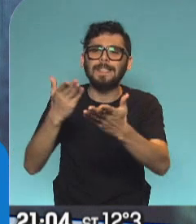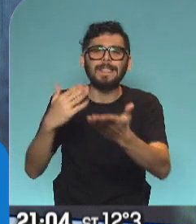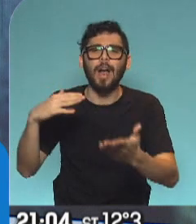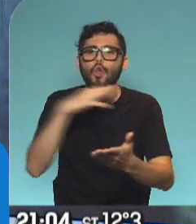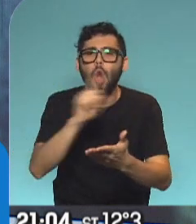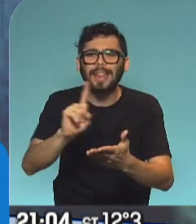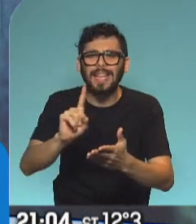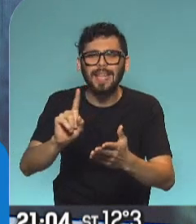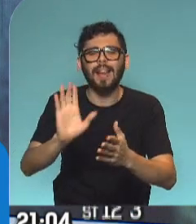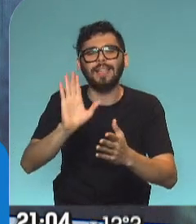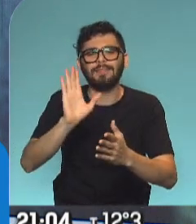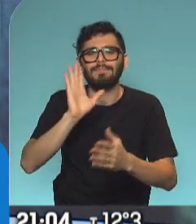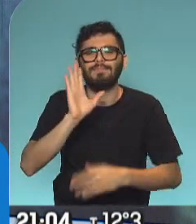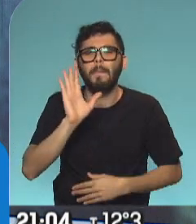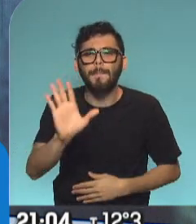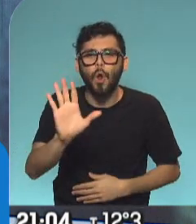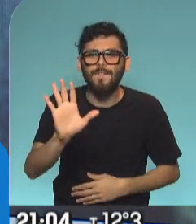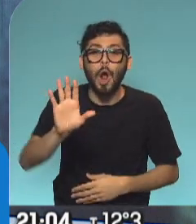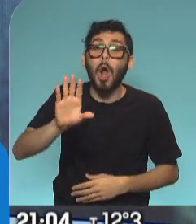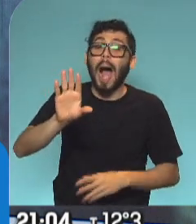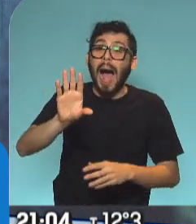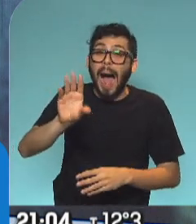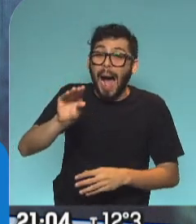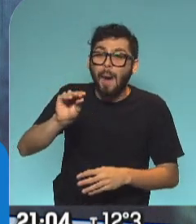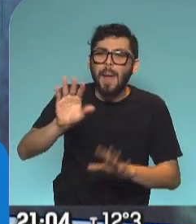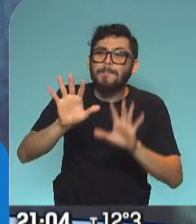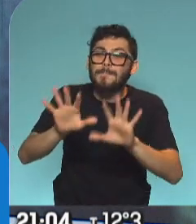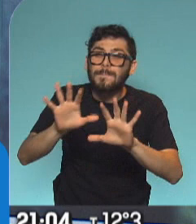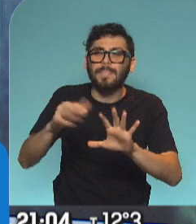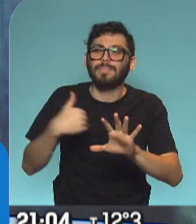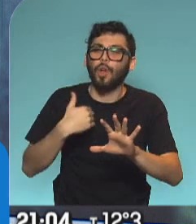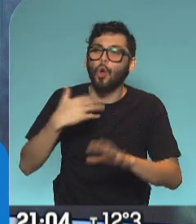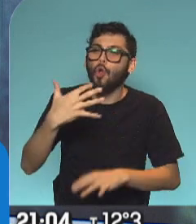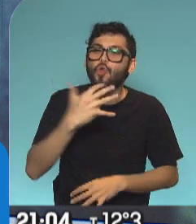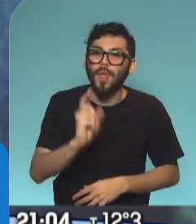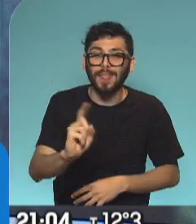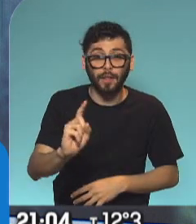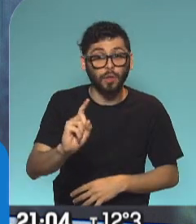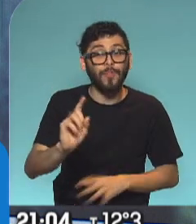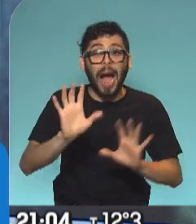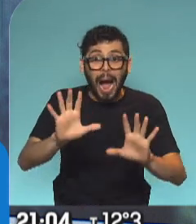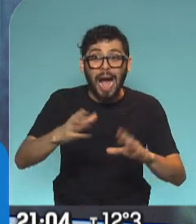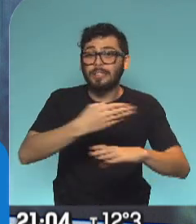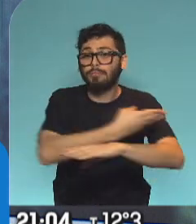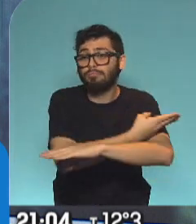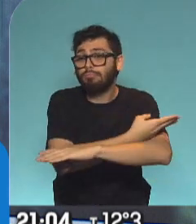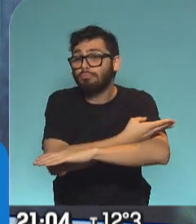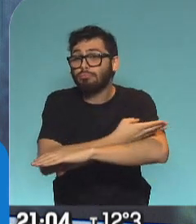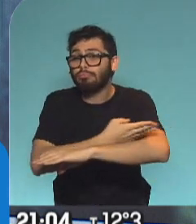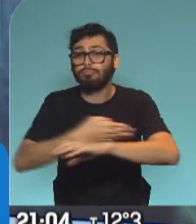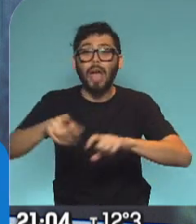decir, le decía, profe, por favor, hábleme un poquito más claro, que no entiendo. Y así transcurrió toda su